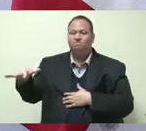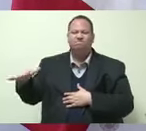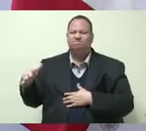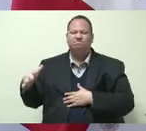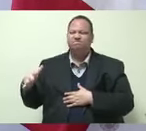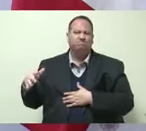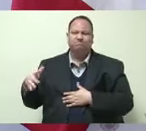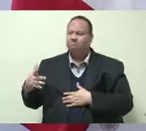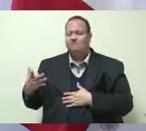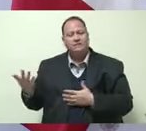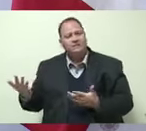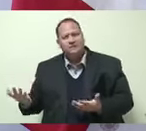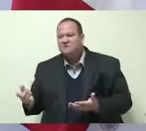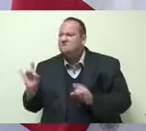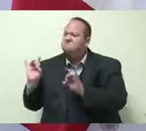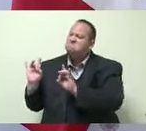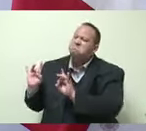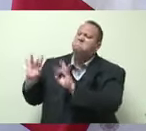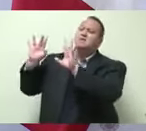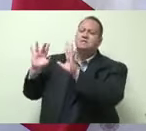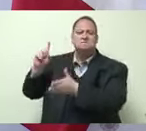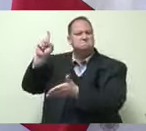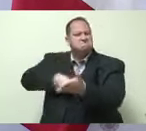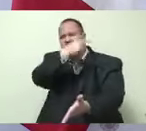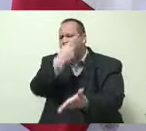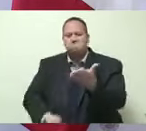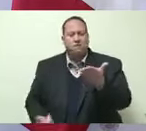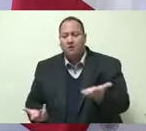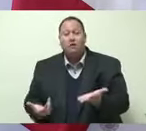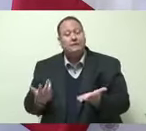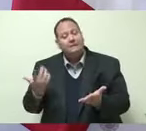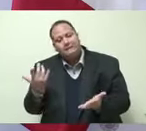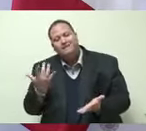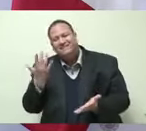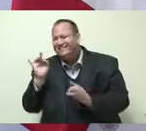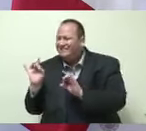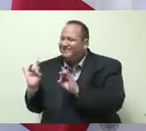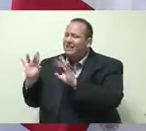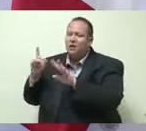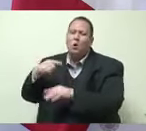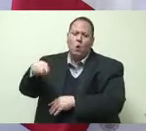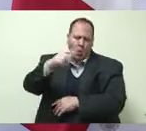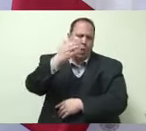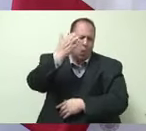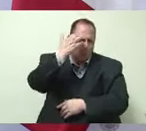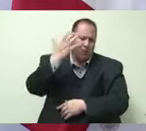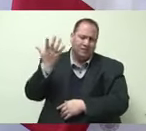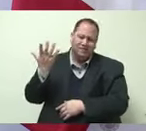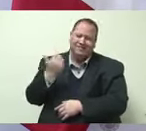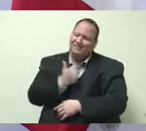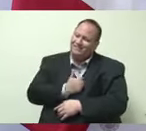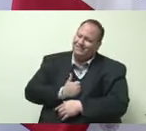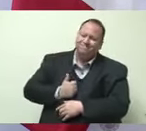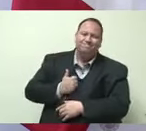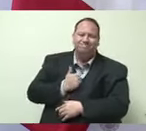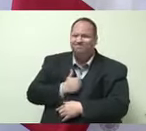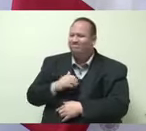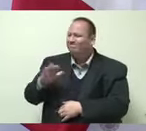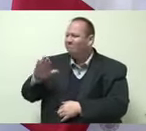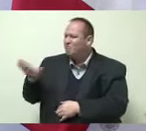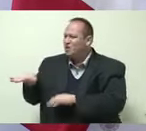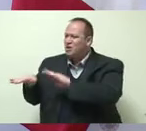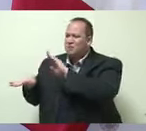reprobable evento suscitado, en el cual desafortunadamente, como ustedes bien conocen, lamentamos que hayan perdido la